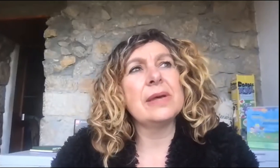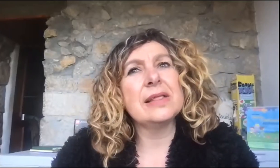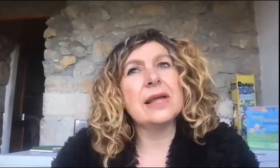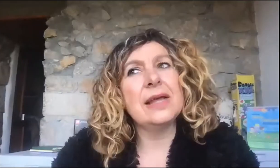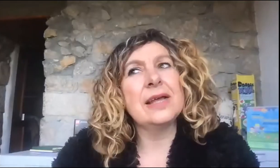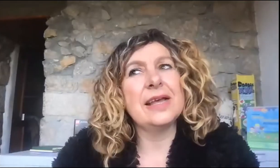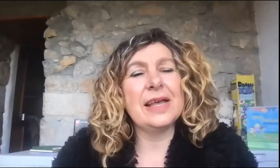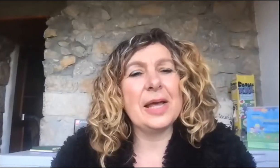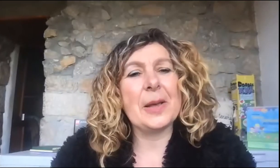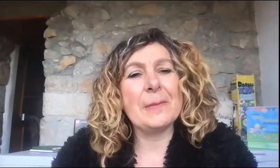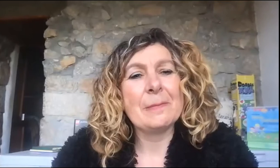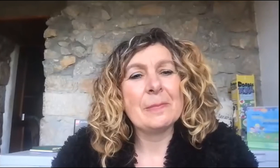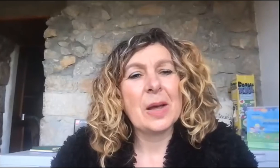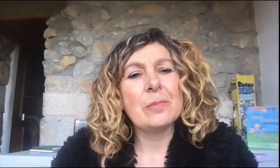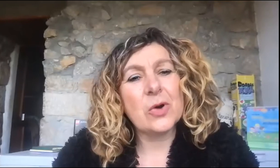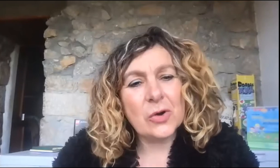socialmente